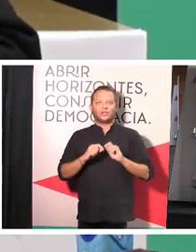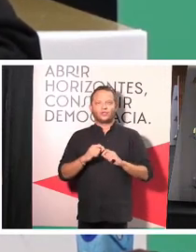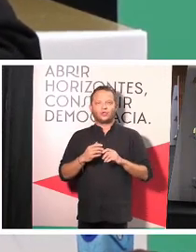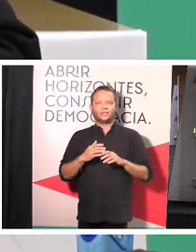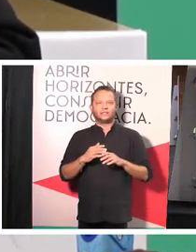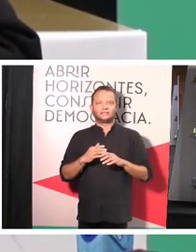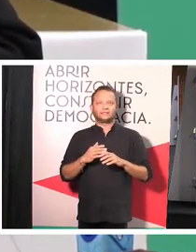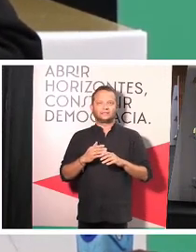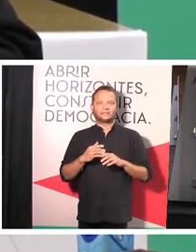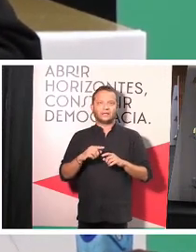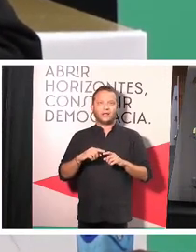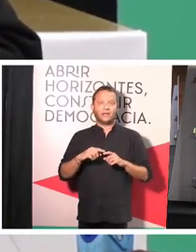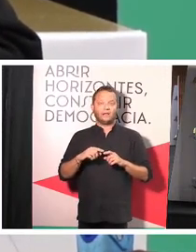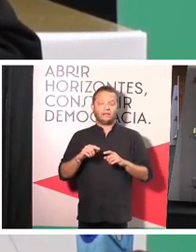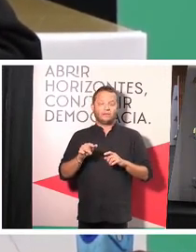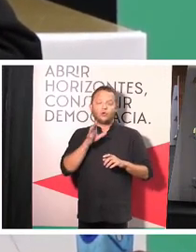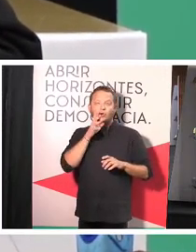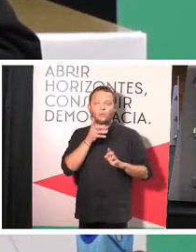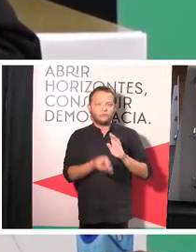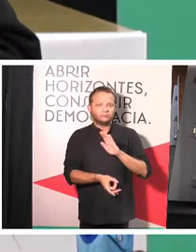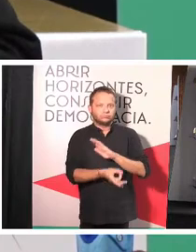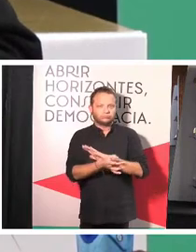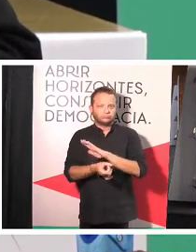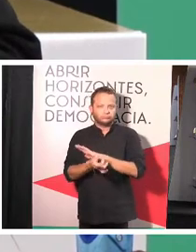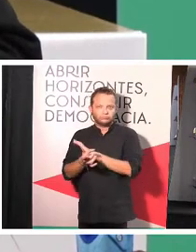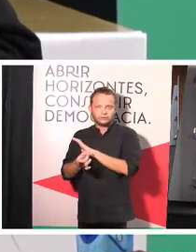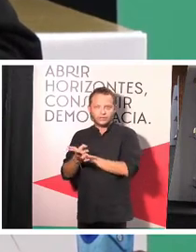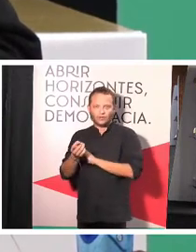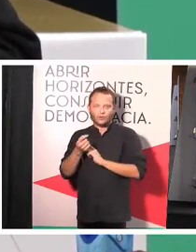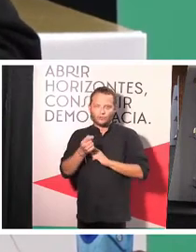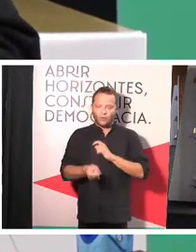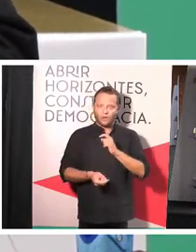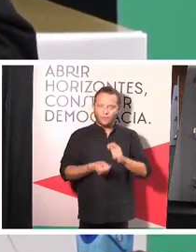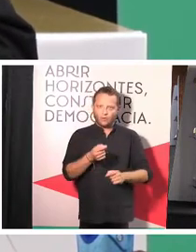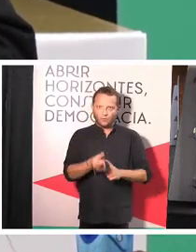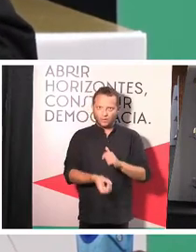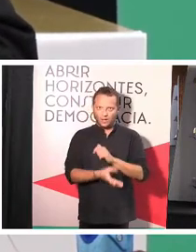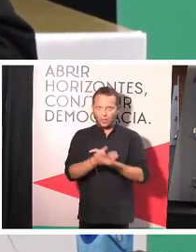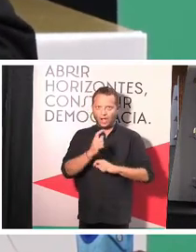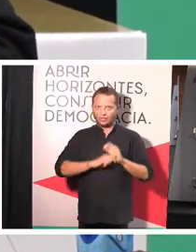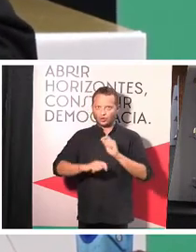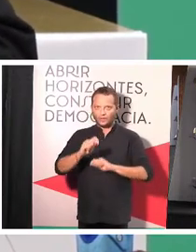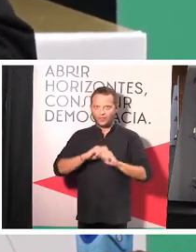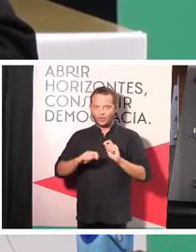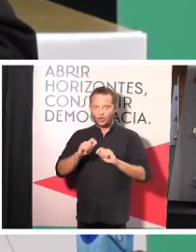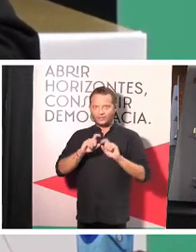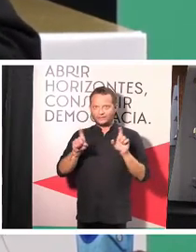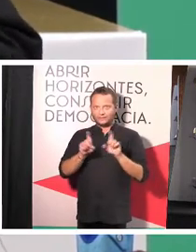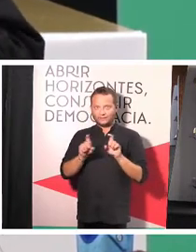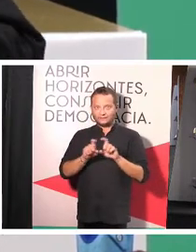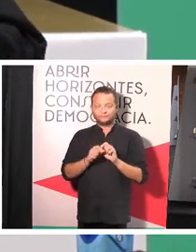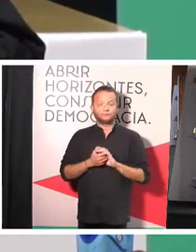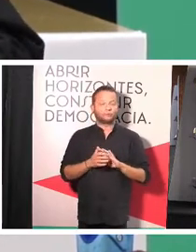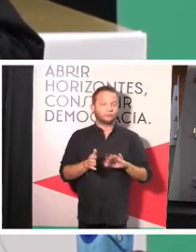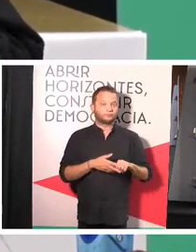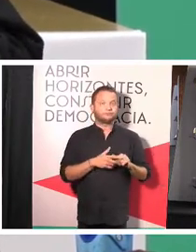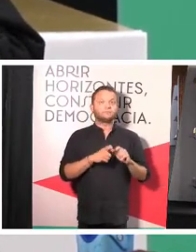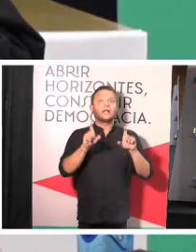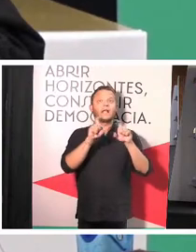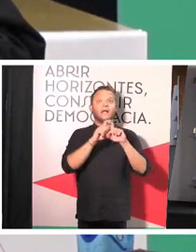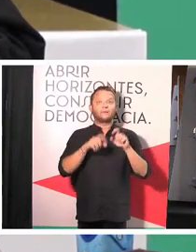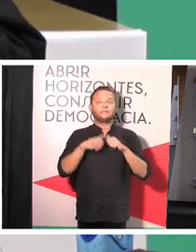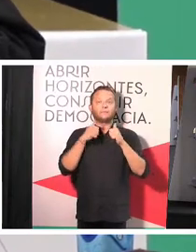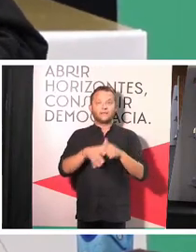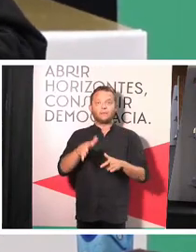tenido y cómo se han ido creando poco a poco. Las empresas en este contexto ya empezamos a